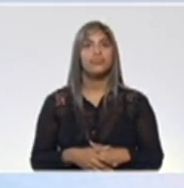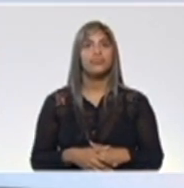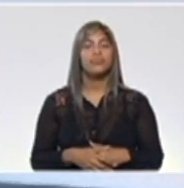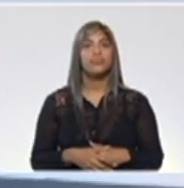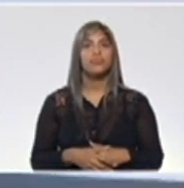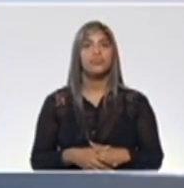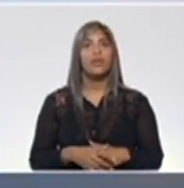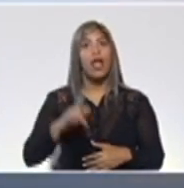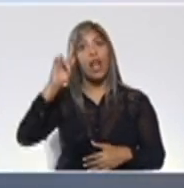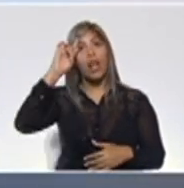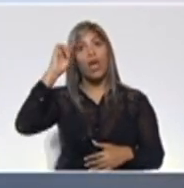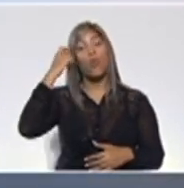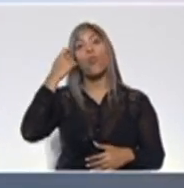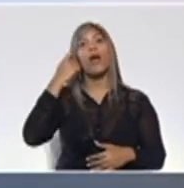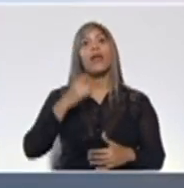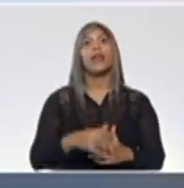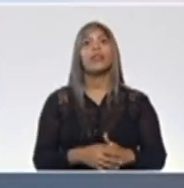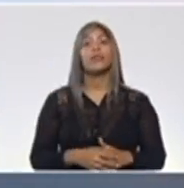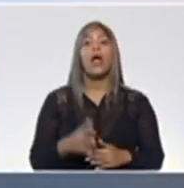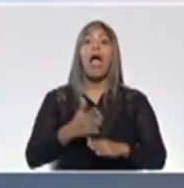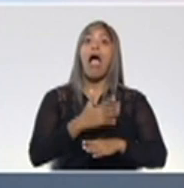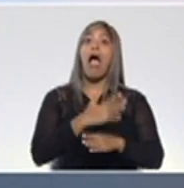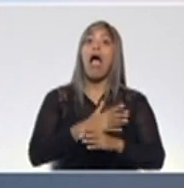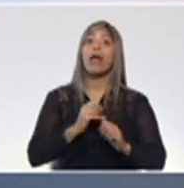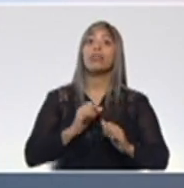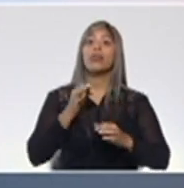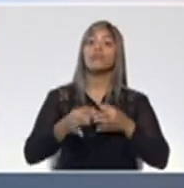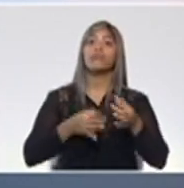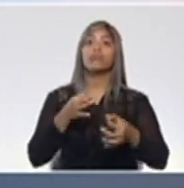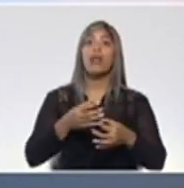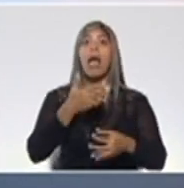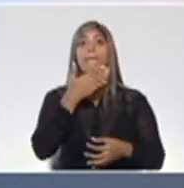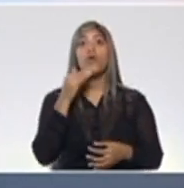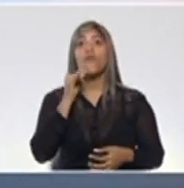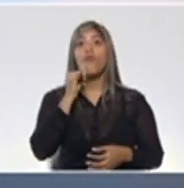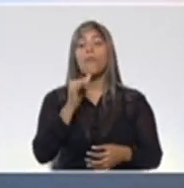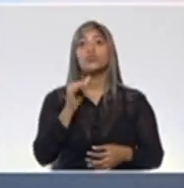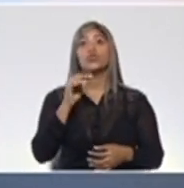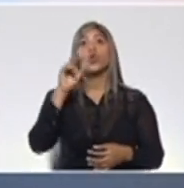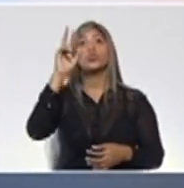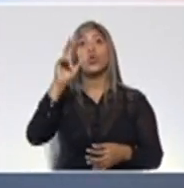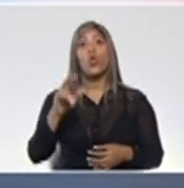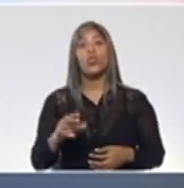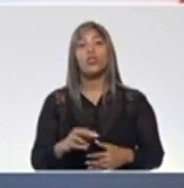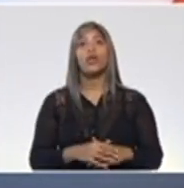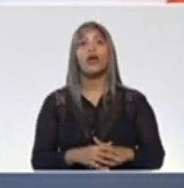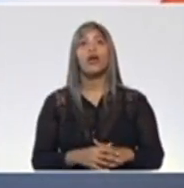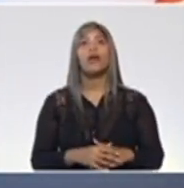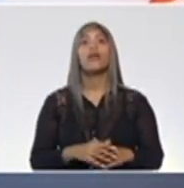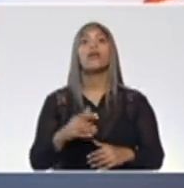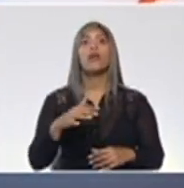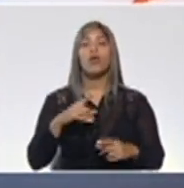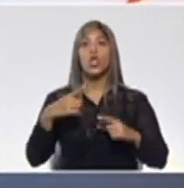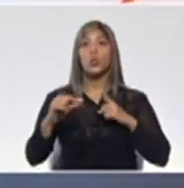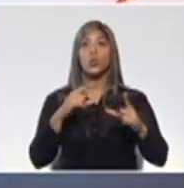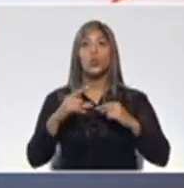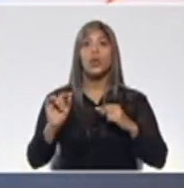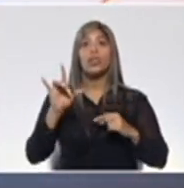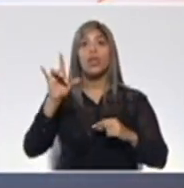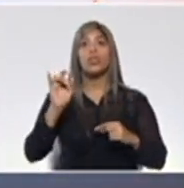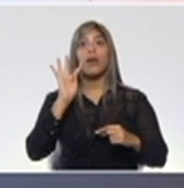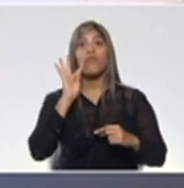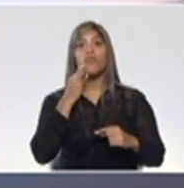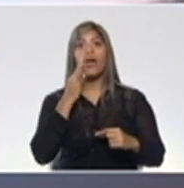cadafamiliaunaescuela.me.gov.be. Recuerden que, como les dije al principio, las mejores noticias día a día, segundo a segundo, están en Twitter, en Instagram y